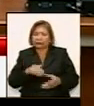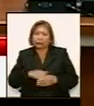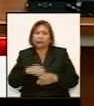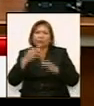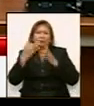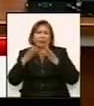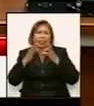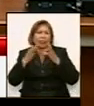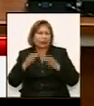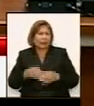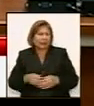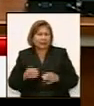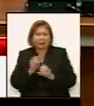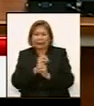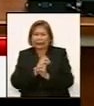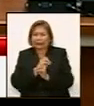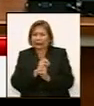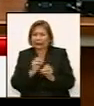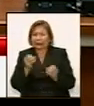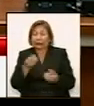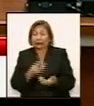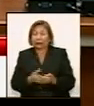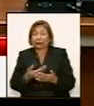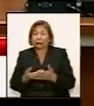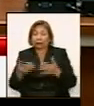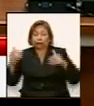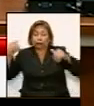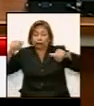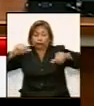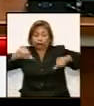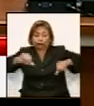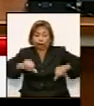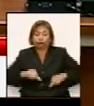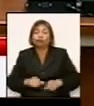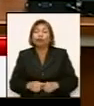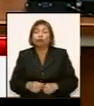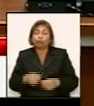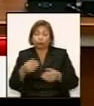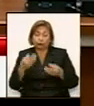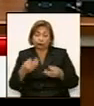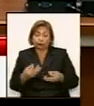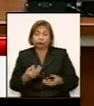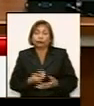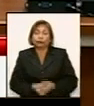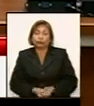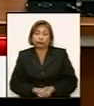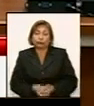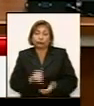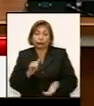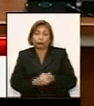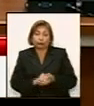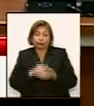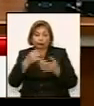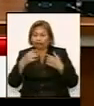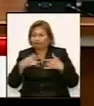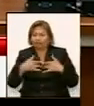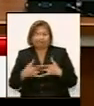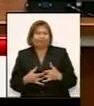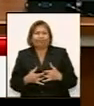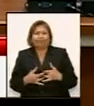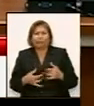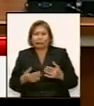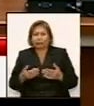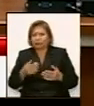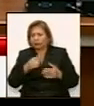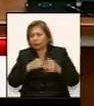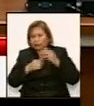Facebook sin que este contenido sea traído abajo es realmente algo que espanta e indigna, ¿no? Si uno